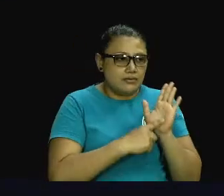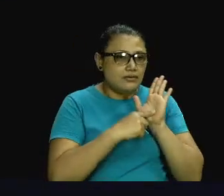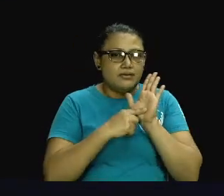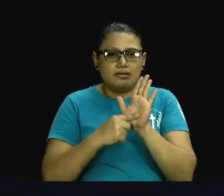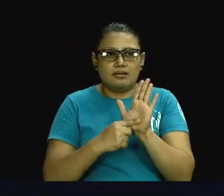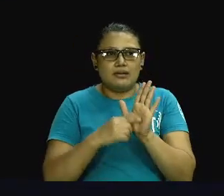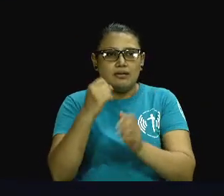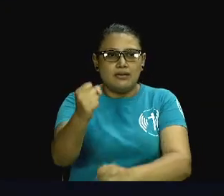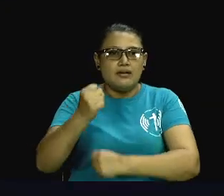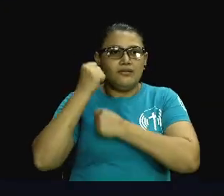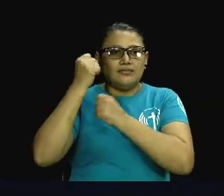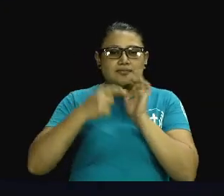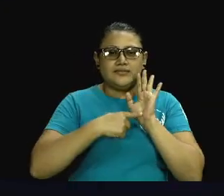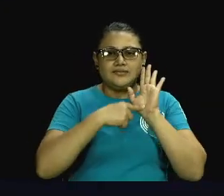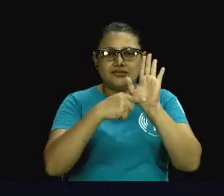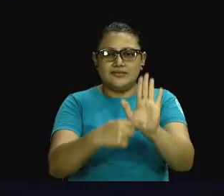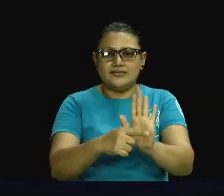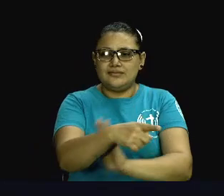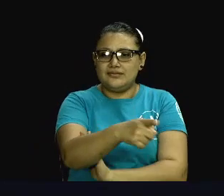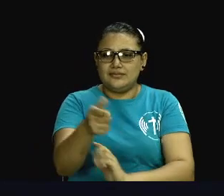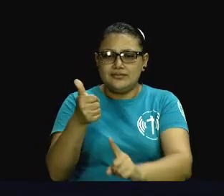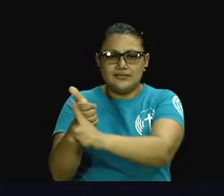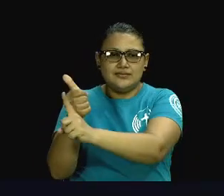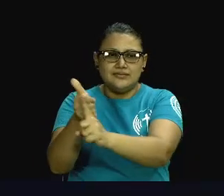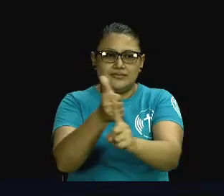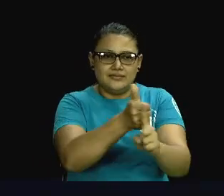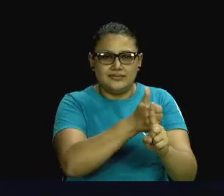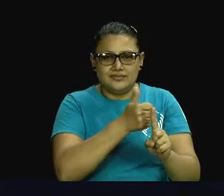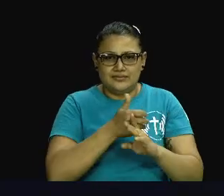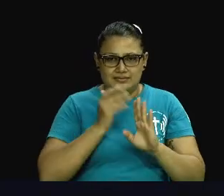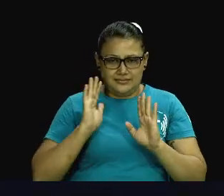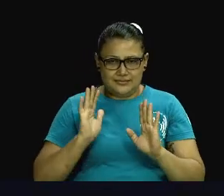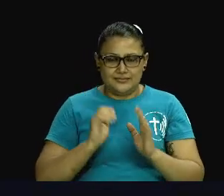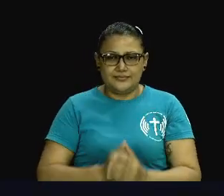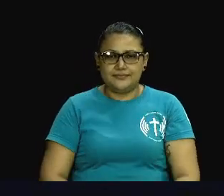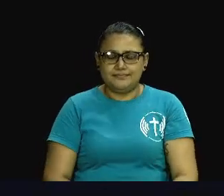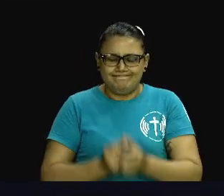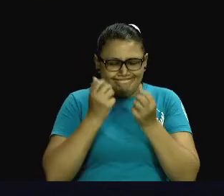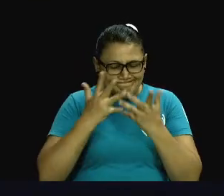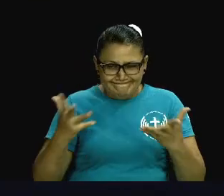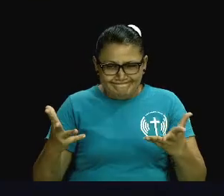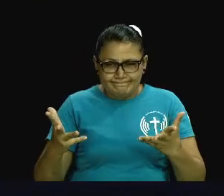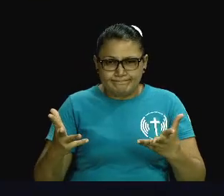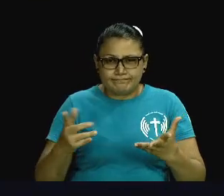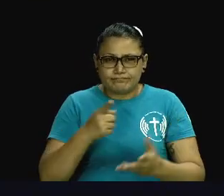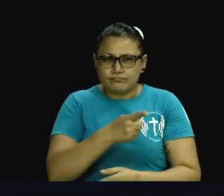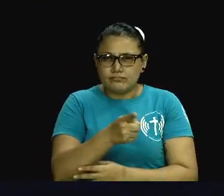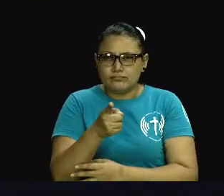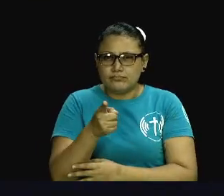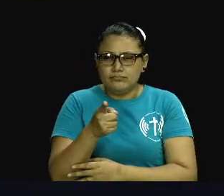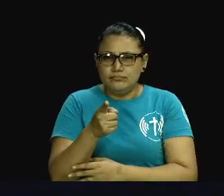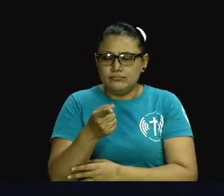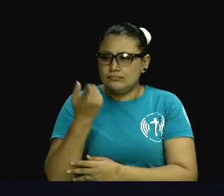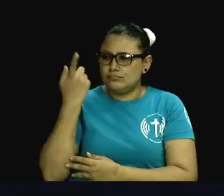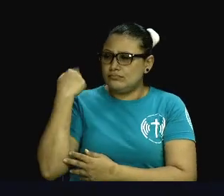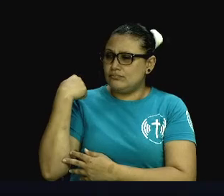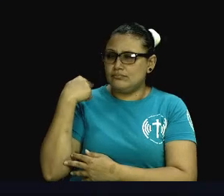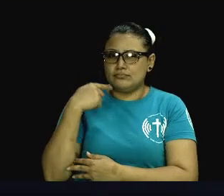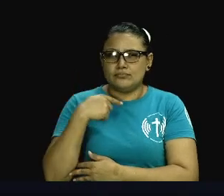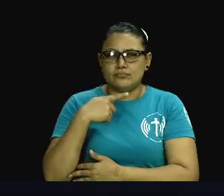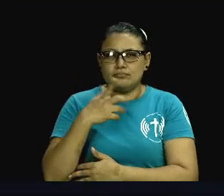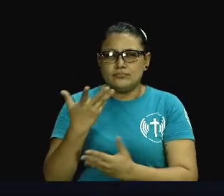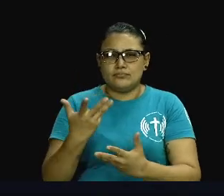y manifestarse a cada uno de nosotros muchas veces tú vendrás y dirás vive y yo